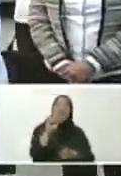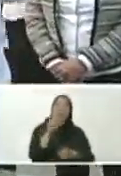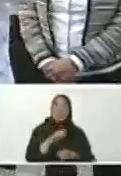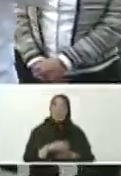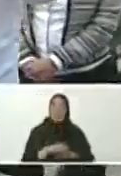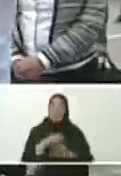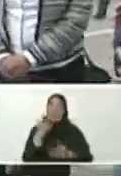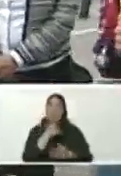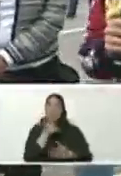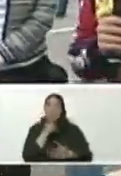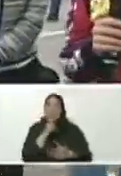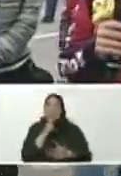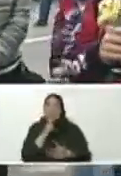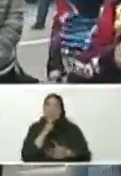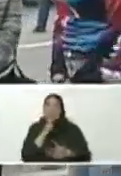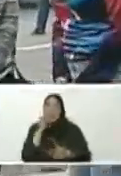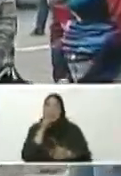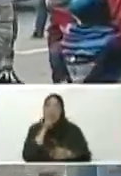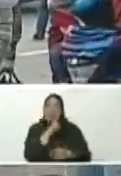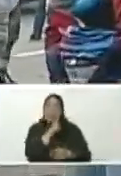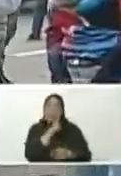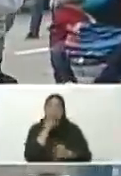Josveilit. Y aquí tenemos